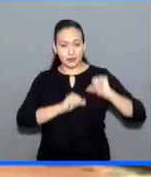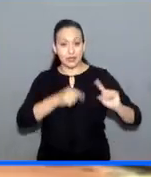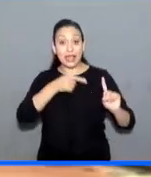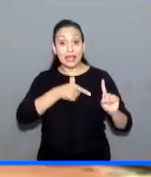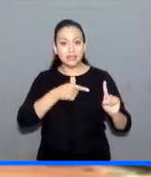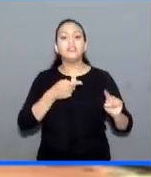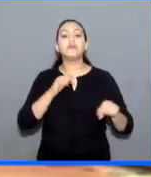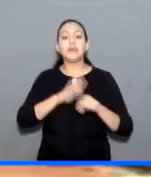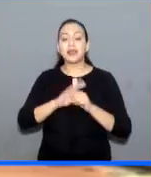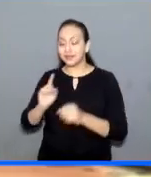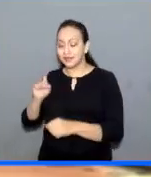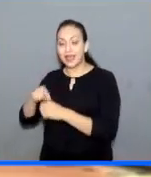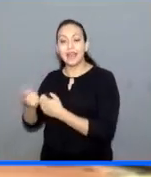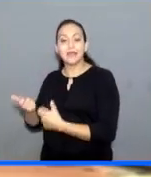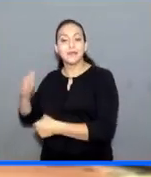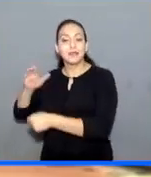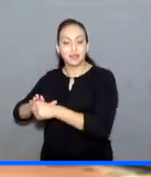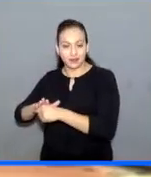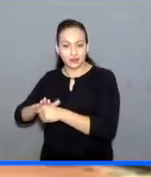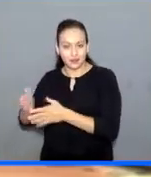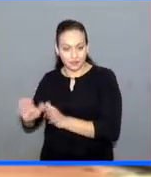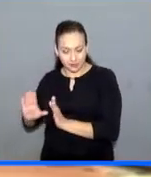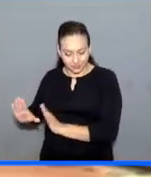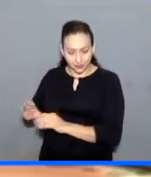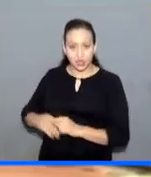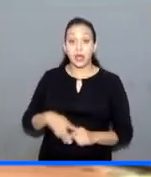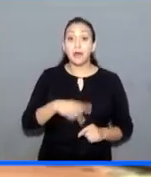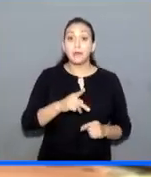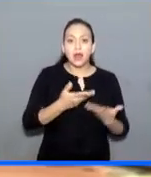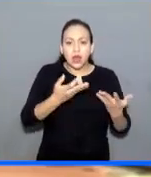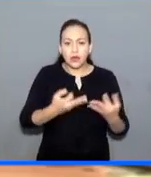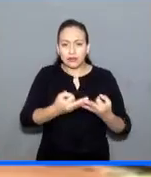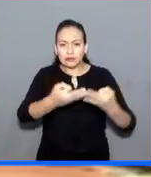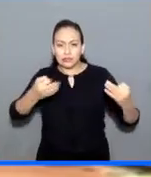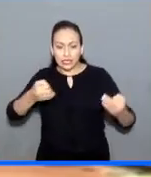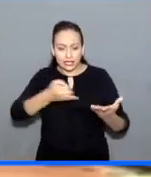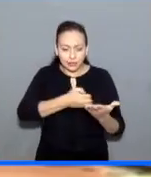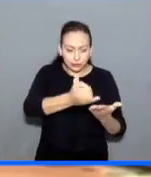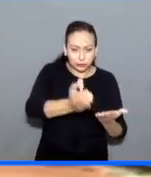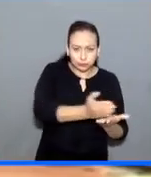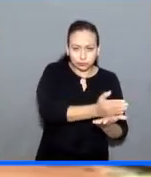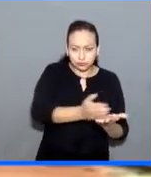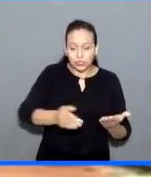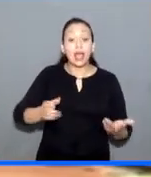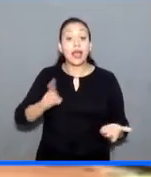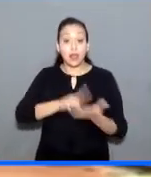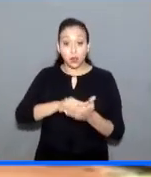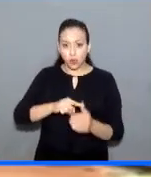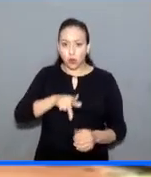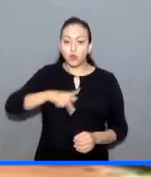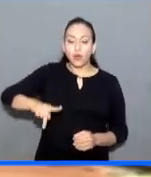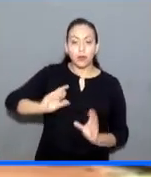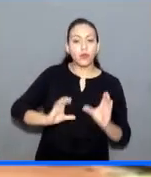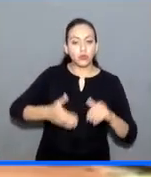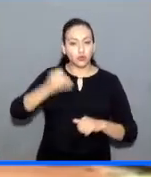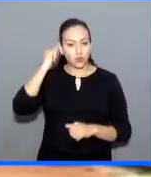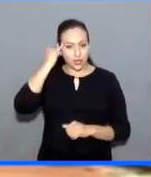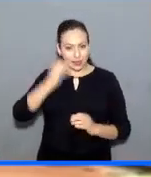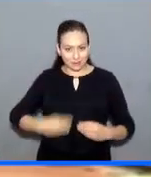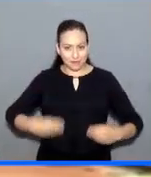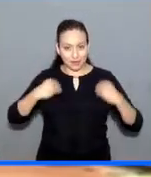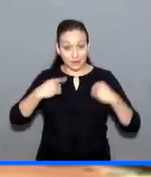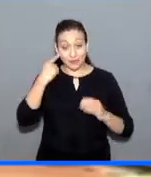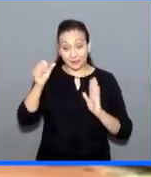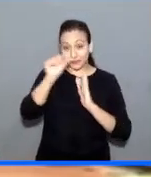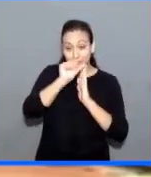administrativa, en el caso de demarcaciones territoriales donde se encuentran asentados pueblos y comunidades indígenas, el artículo 125 de la